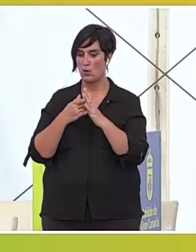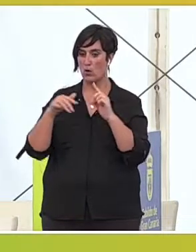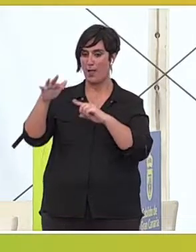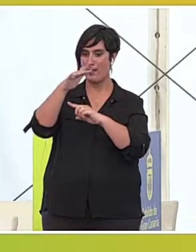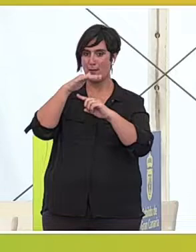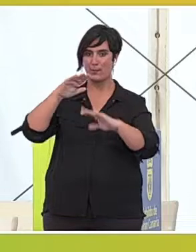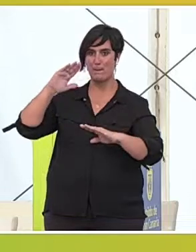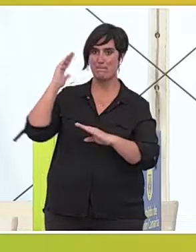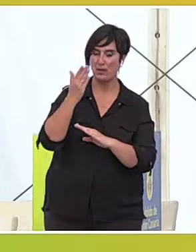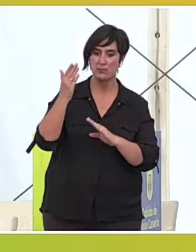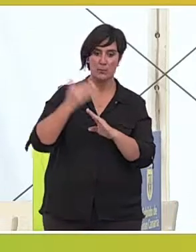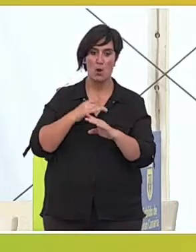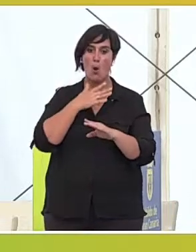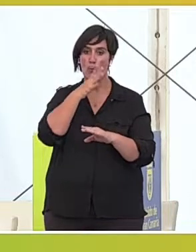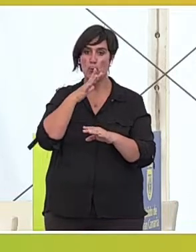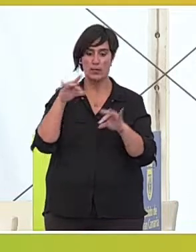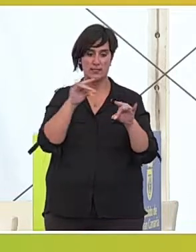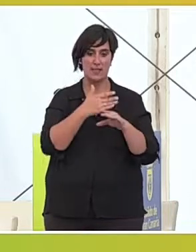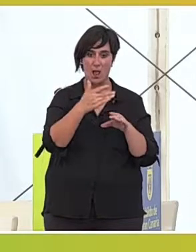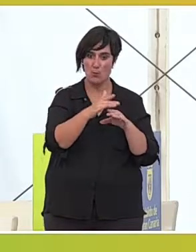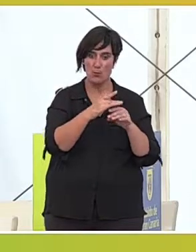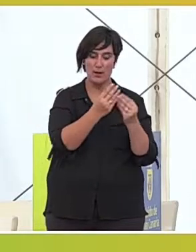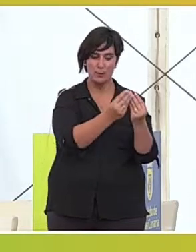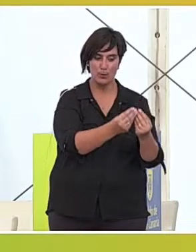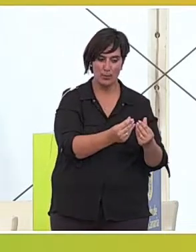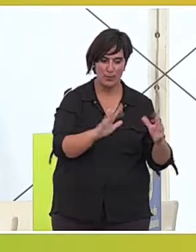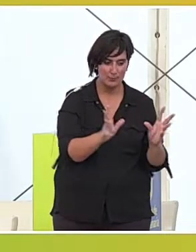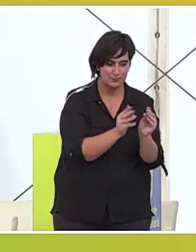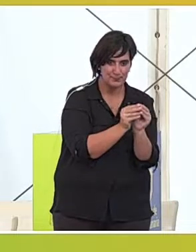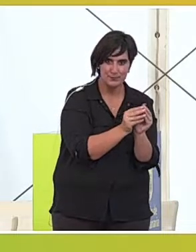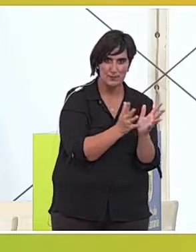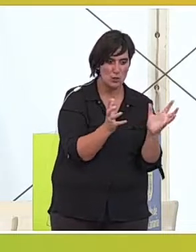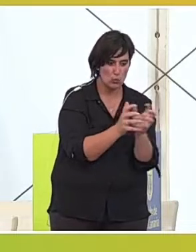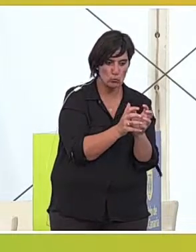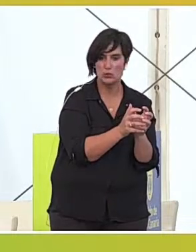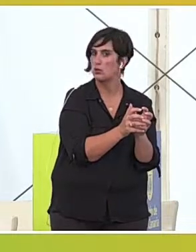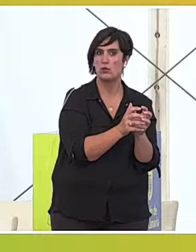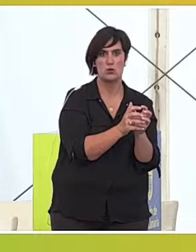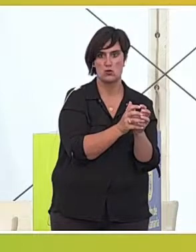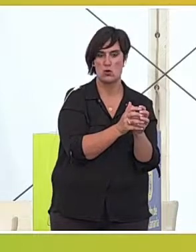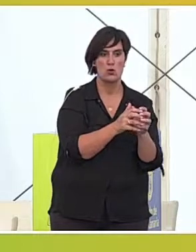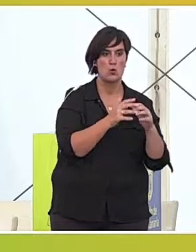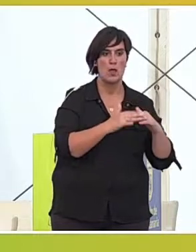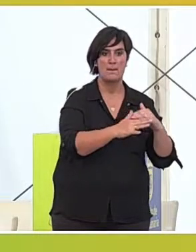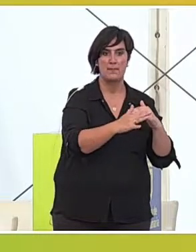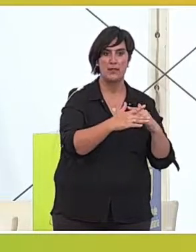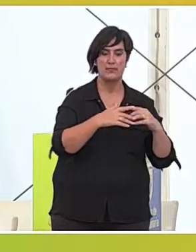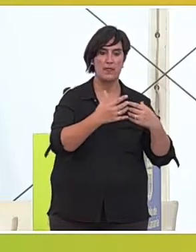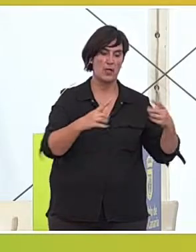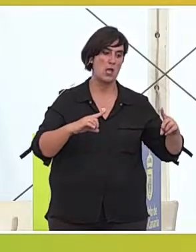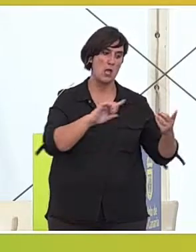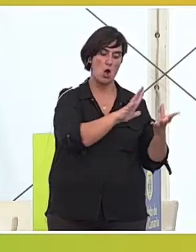la salmuera está más diluida o menos concentrada que una salmuera de una planta de ósmosis